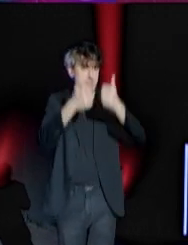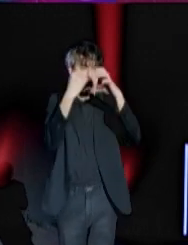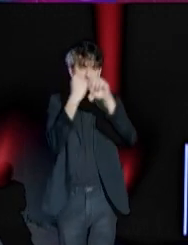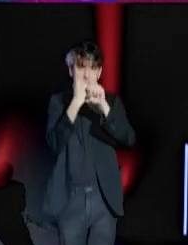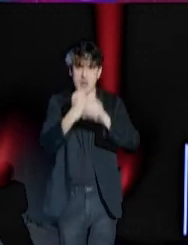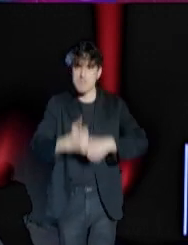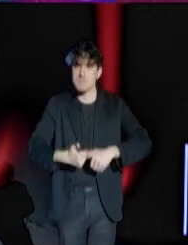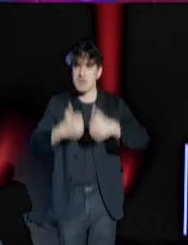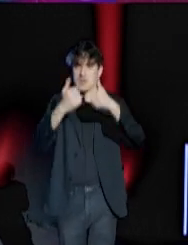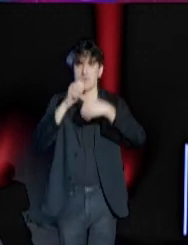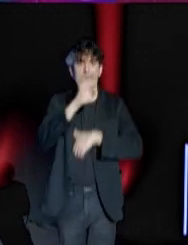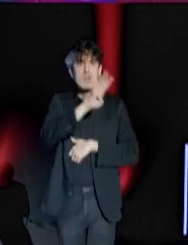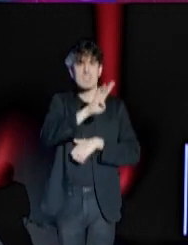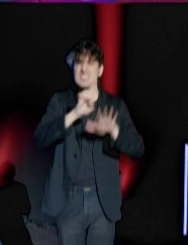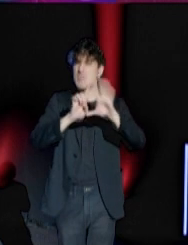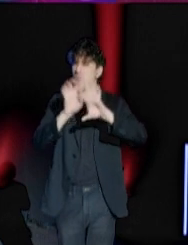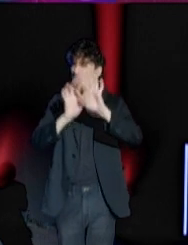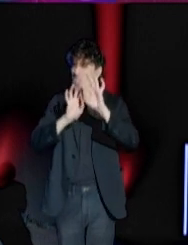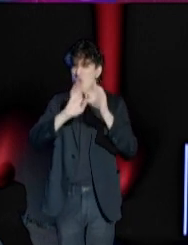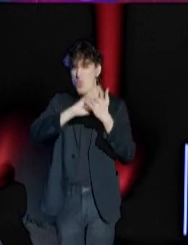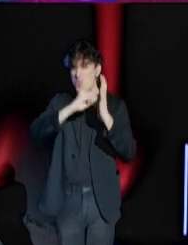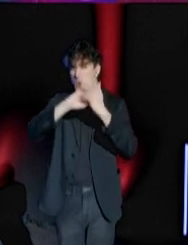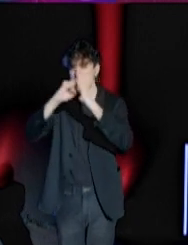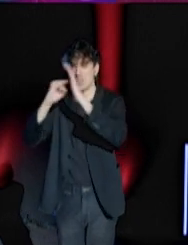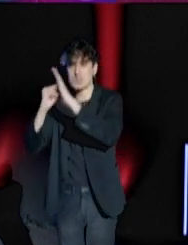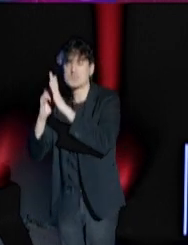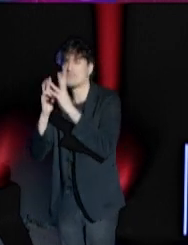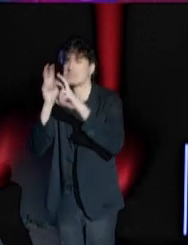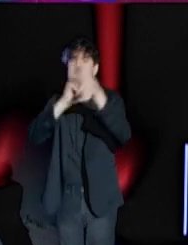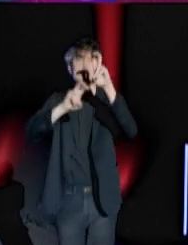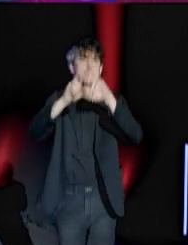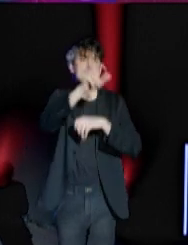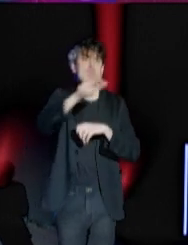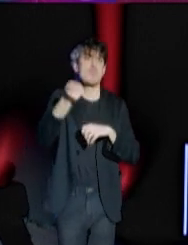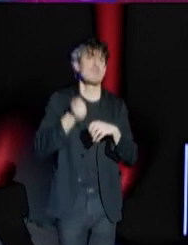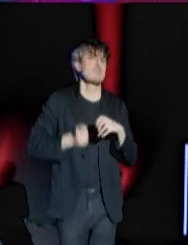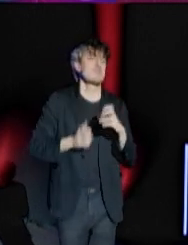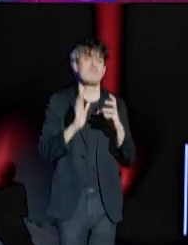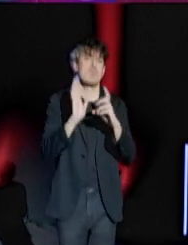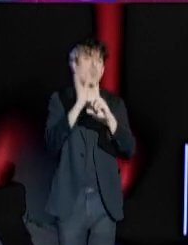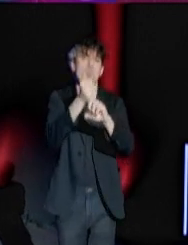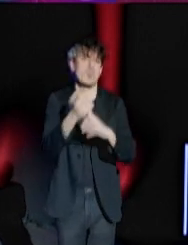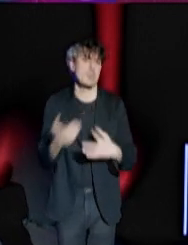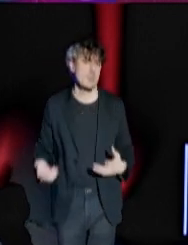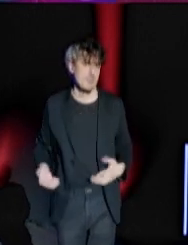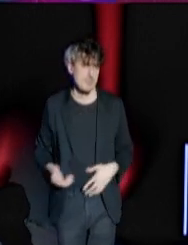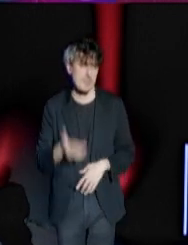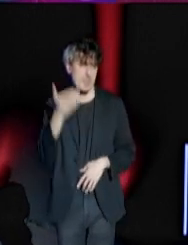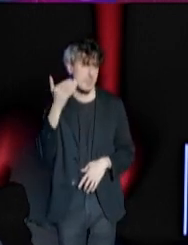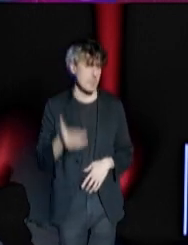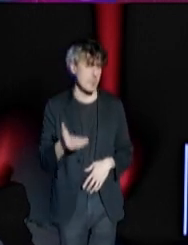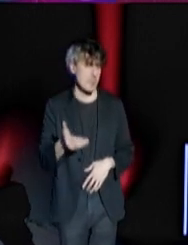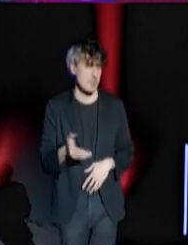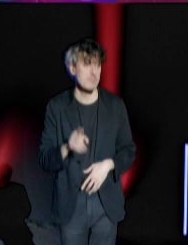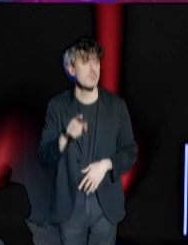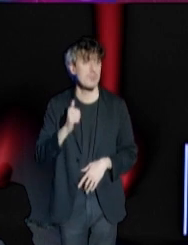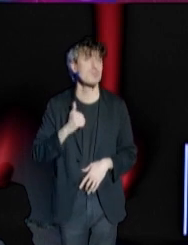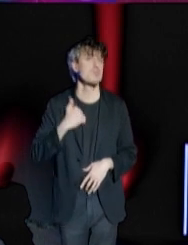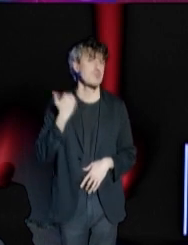del 46 por de los proyectos no encuentran al personal que necesitamos es fundamental Pero esto lo veo como una gran